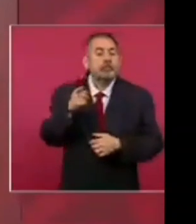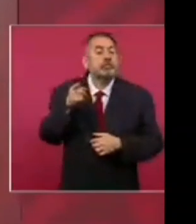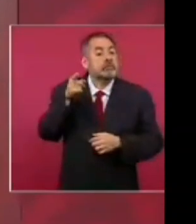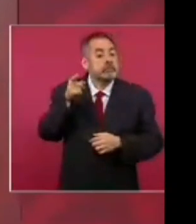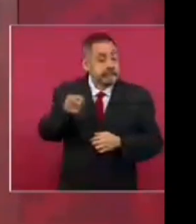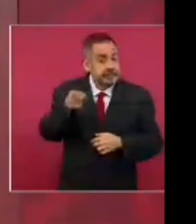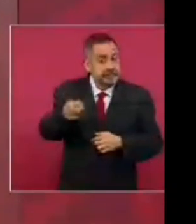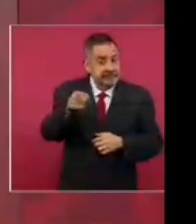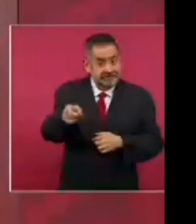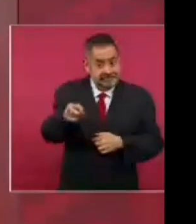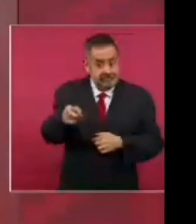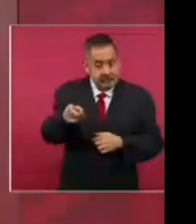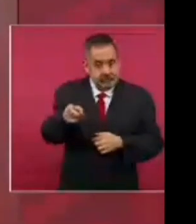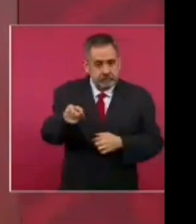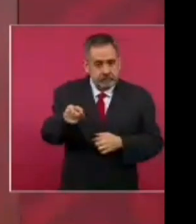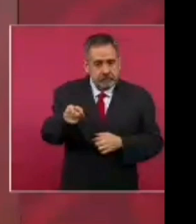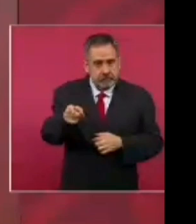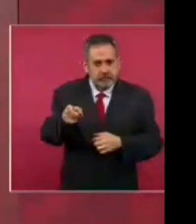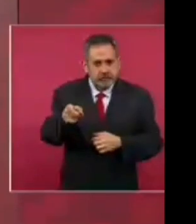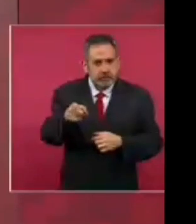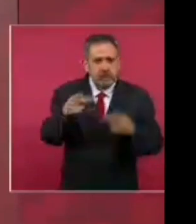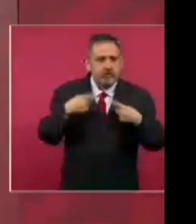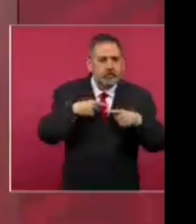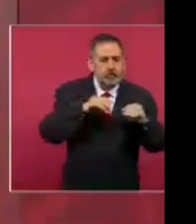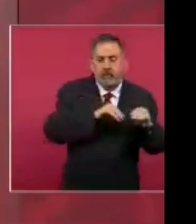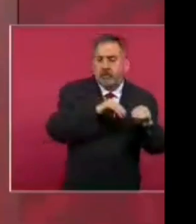donde se han protegido